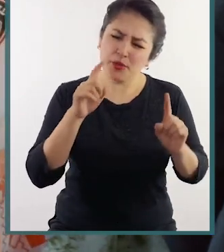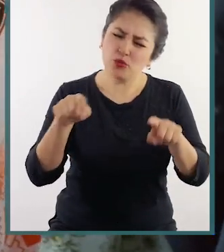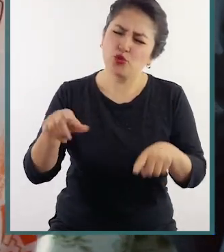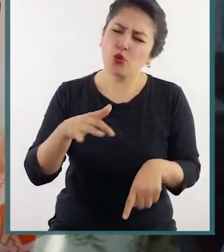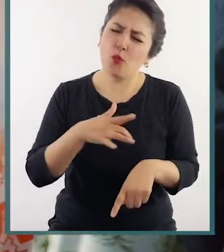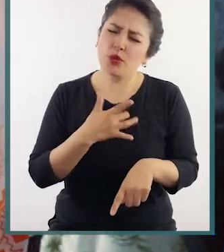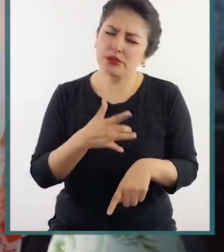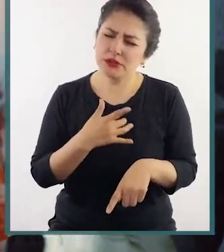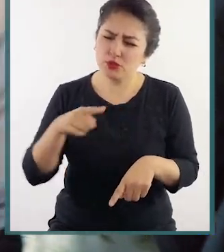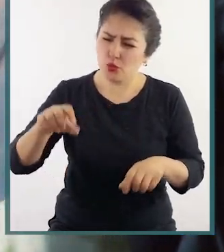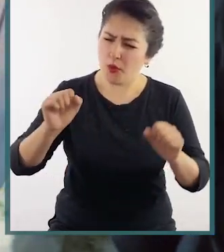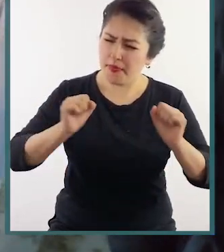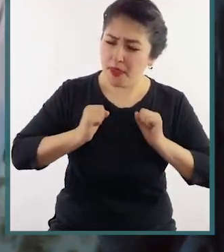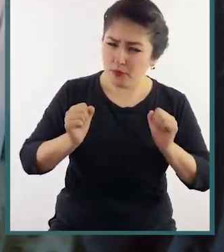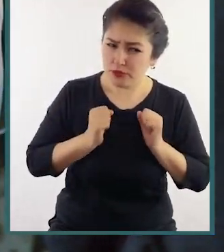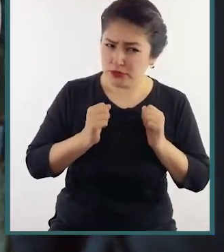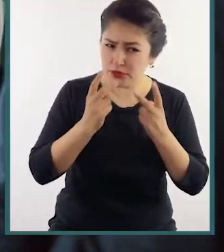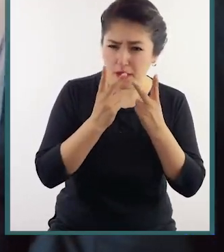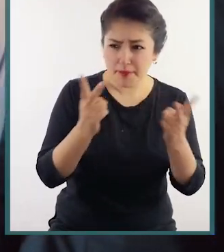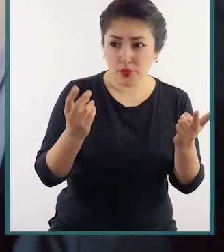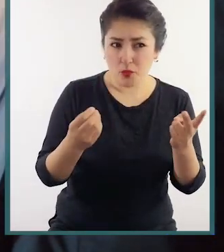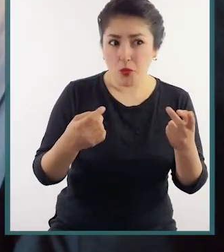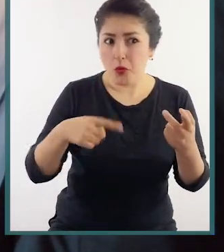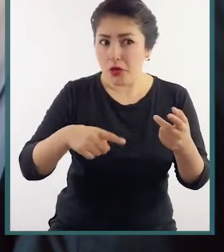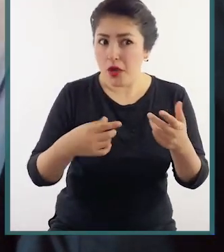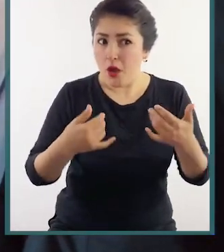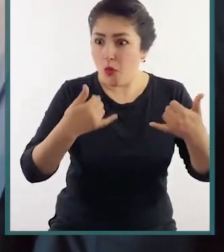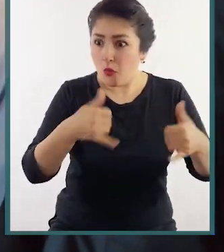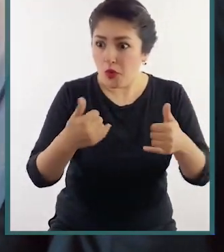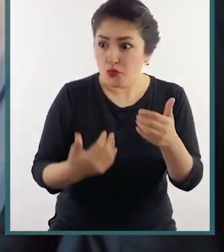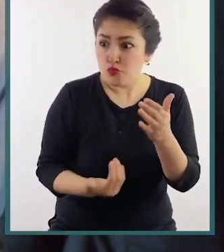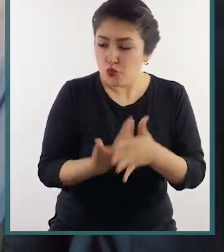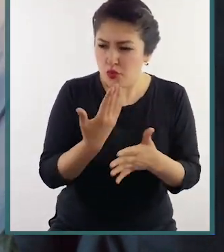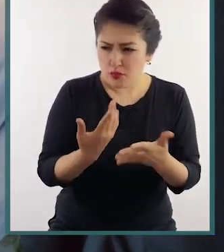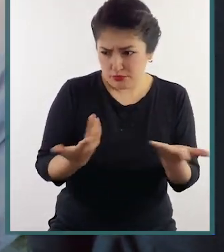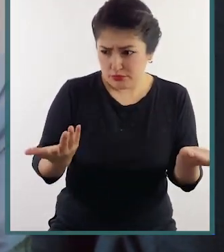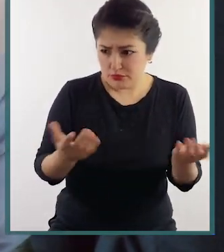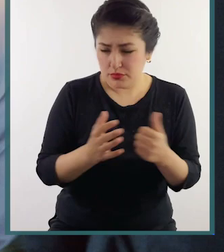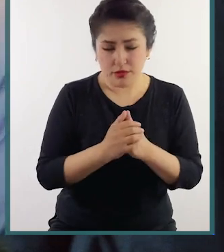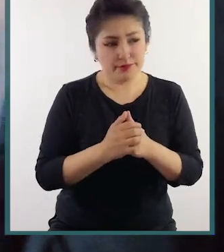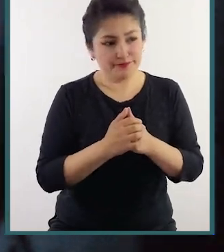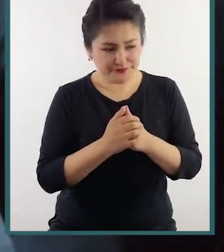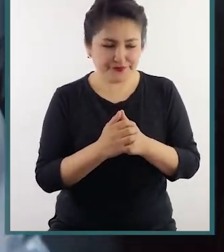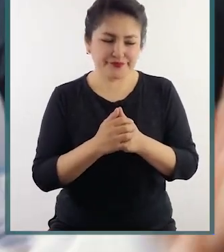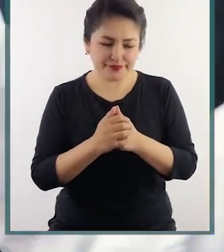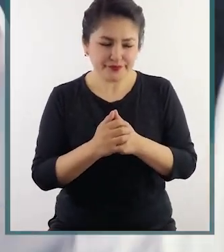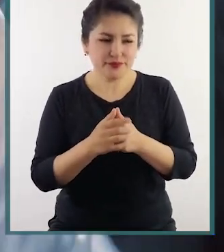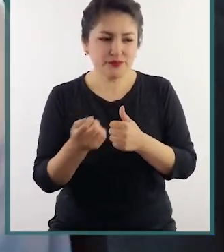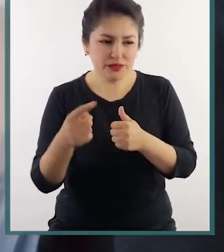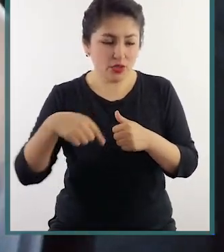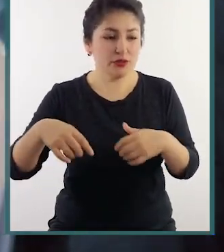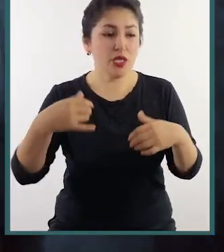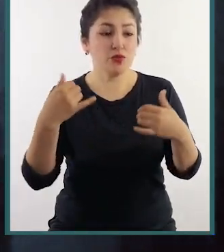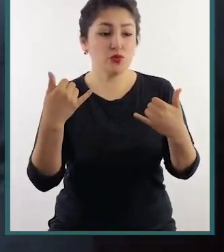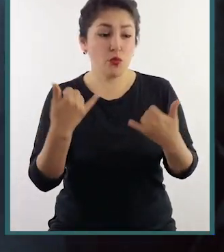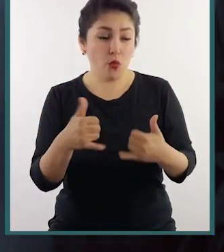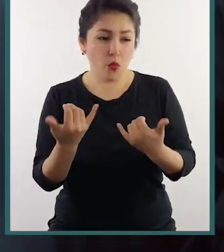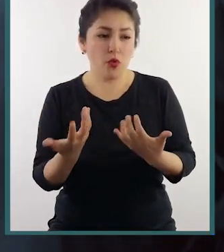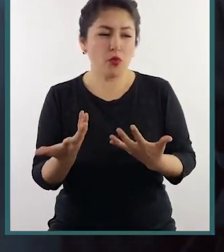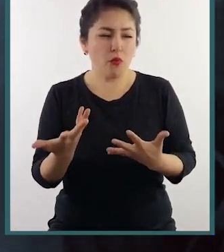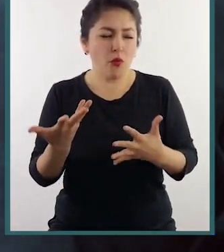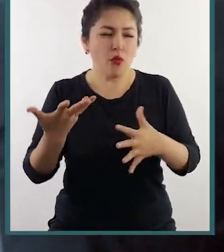que sientes tú como deportista? Es un nuevo juego como para muchos. De acuerdo, es un juego muy inclusivo, la verdad es